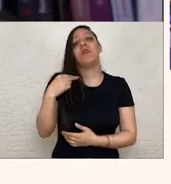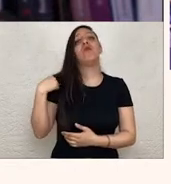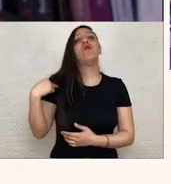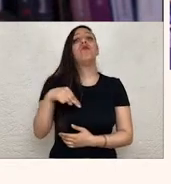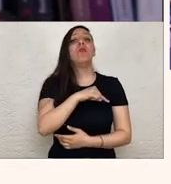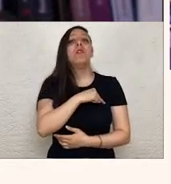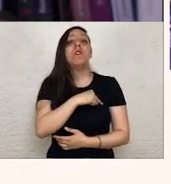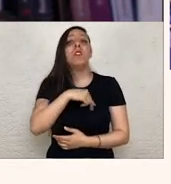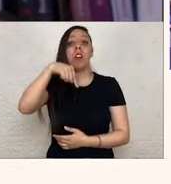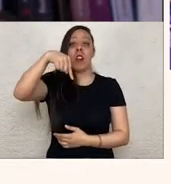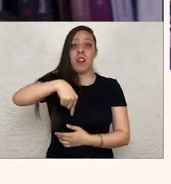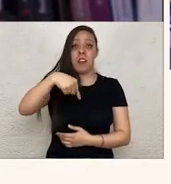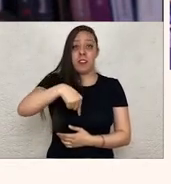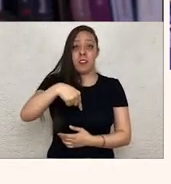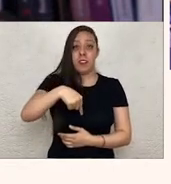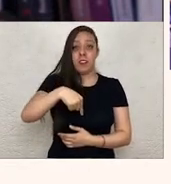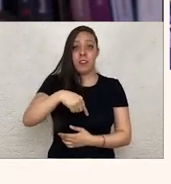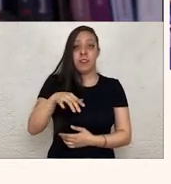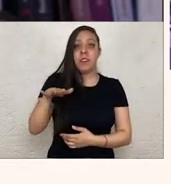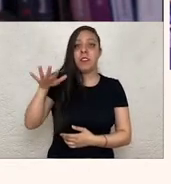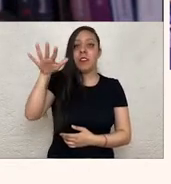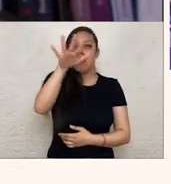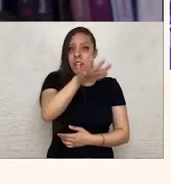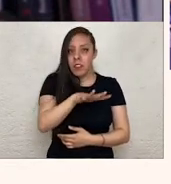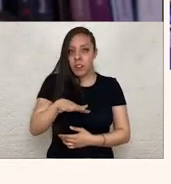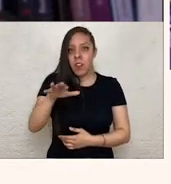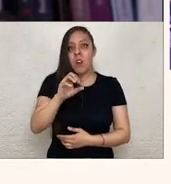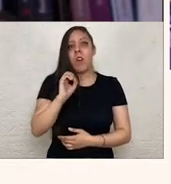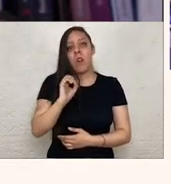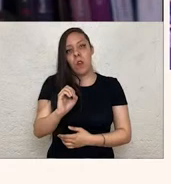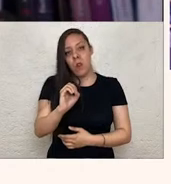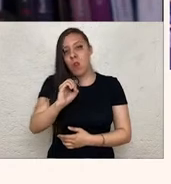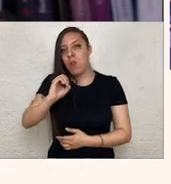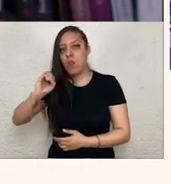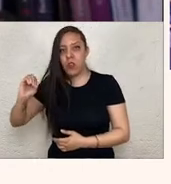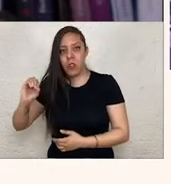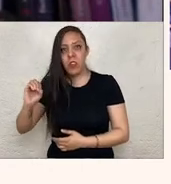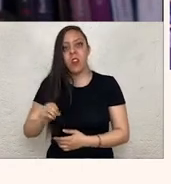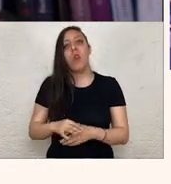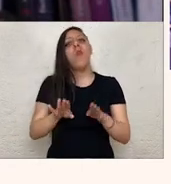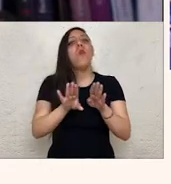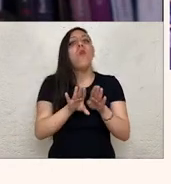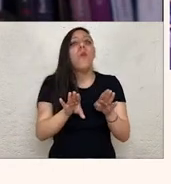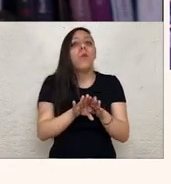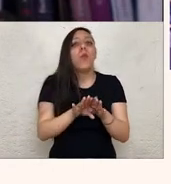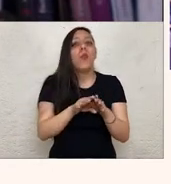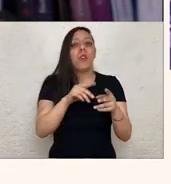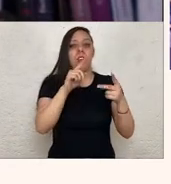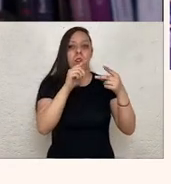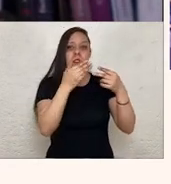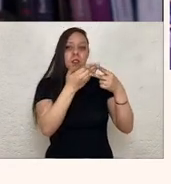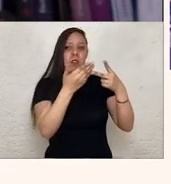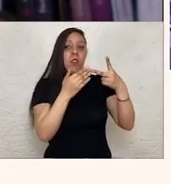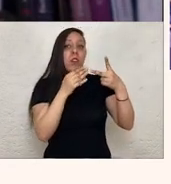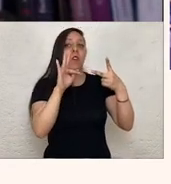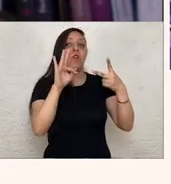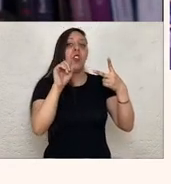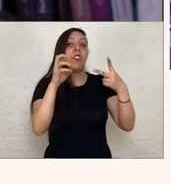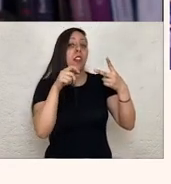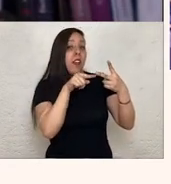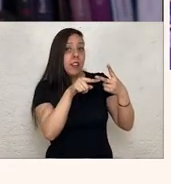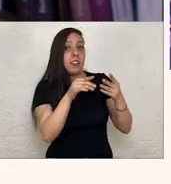quizá nosotros desde Occidente proyectamos una visión, pues como diría Federico Navarrete, una